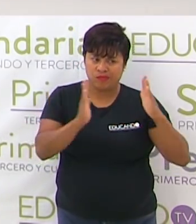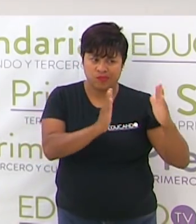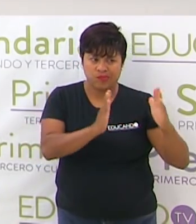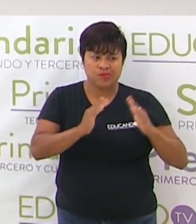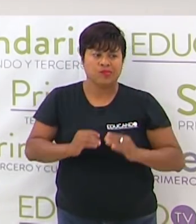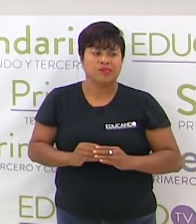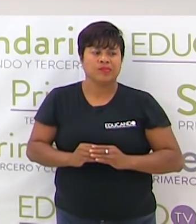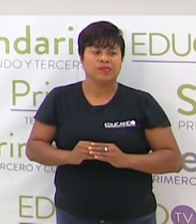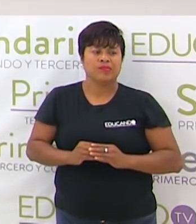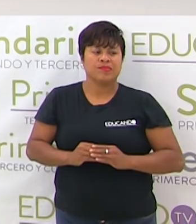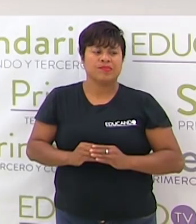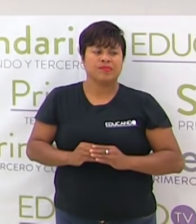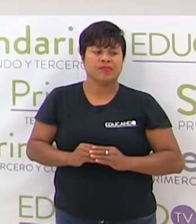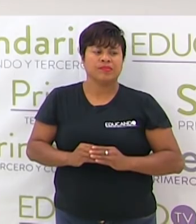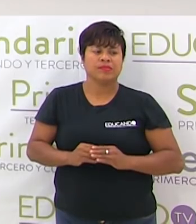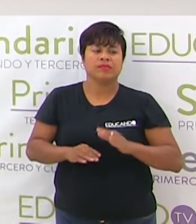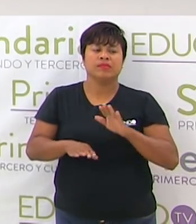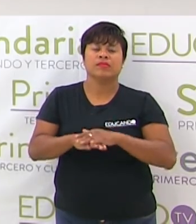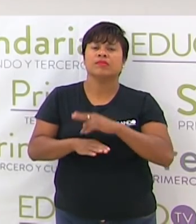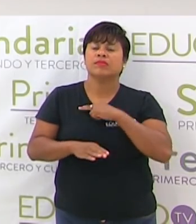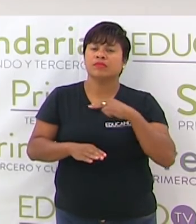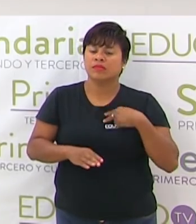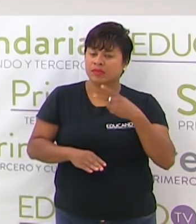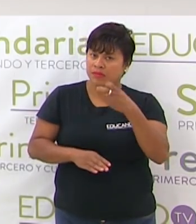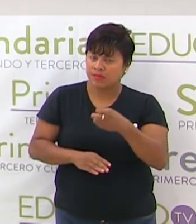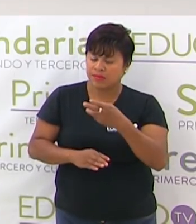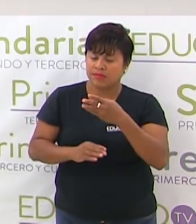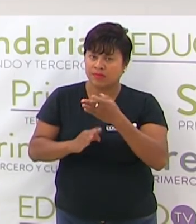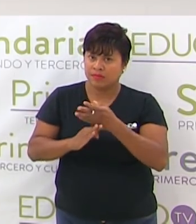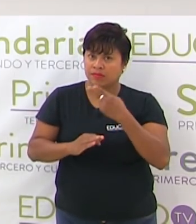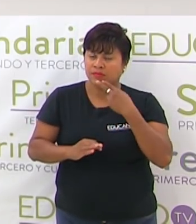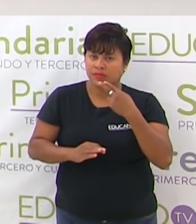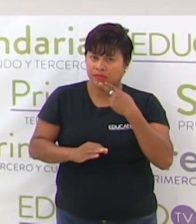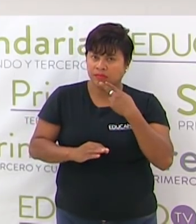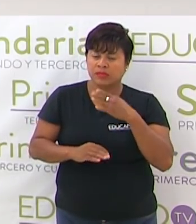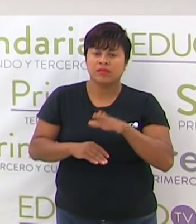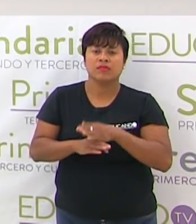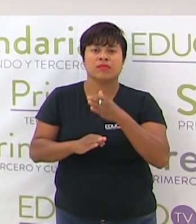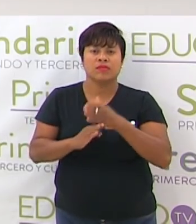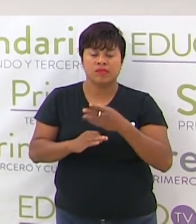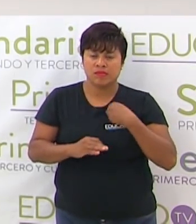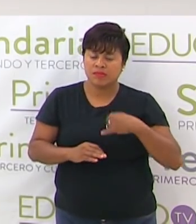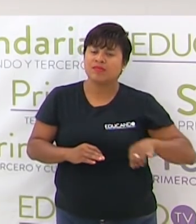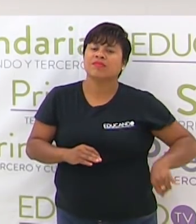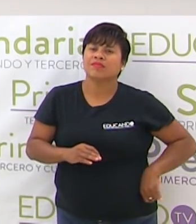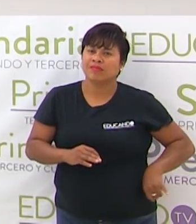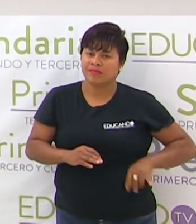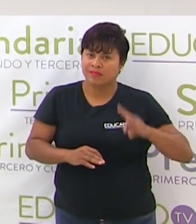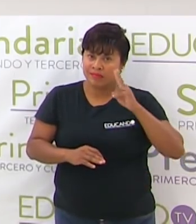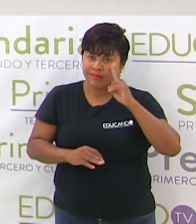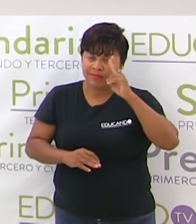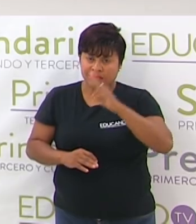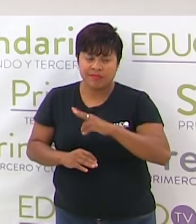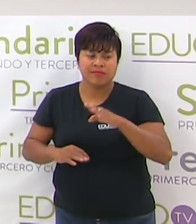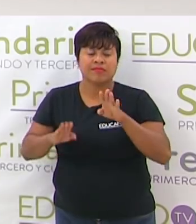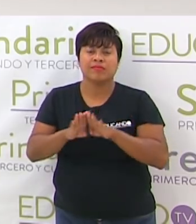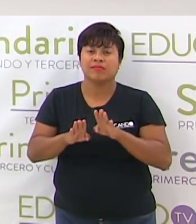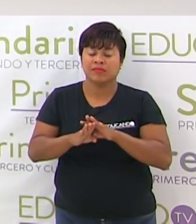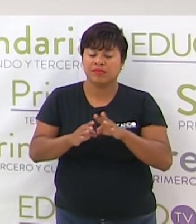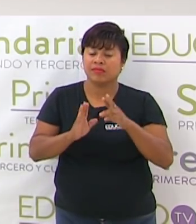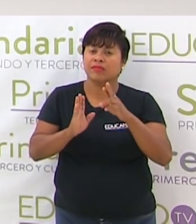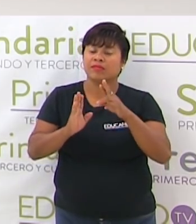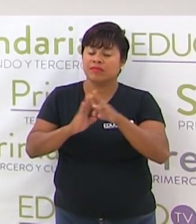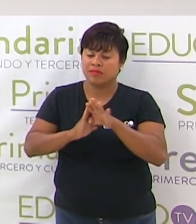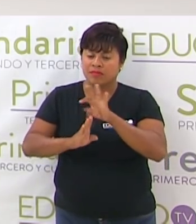acá, porque así lo vamos a seguir ocupando, pero ahorita me interesa que veas también que con una